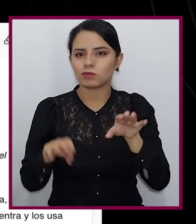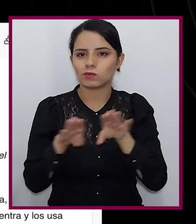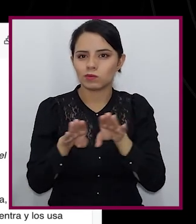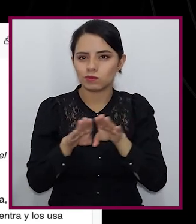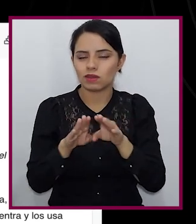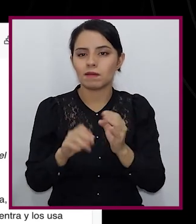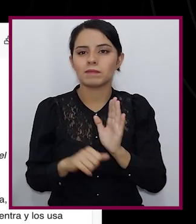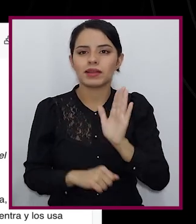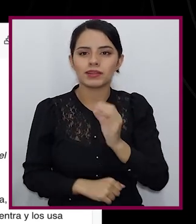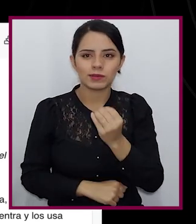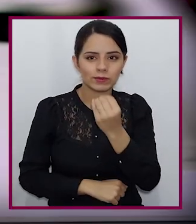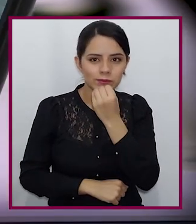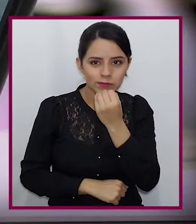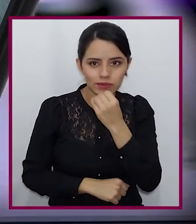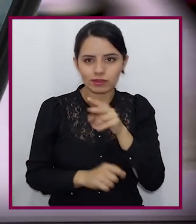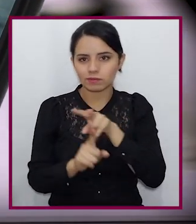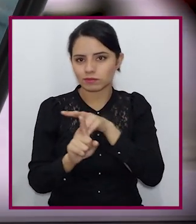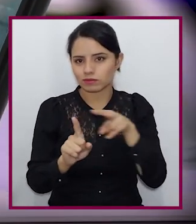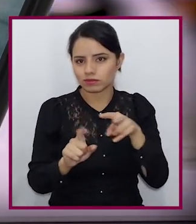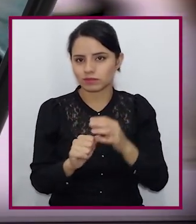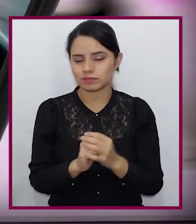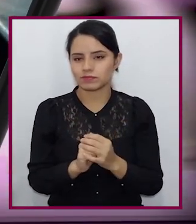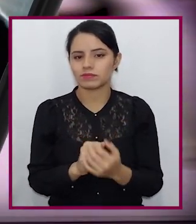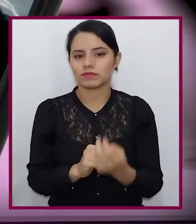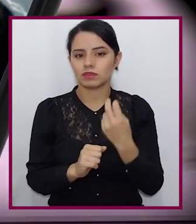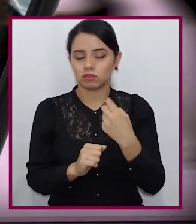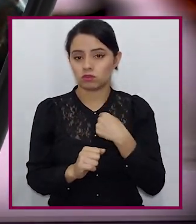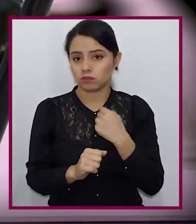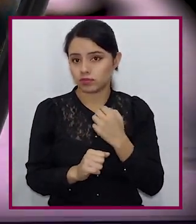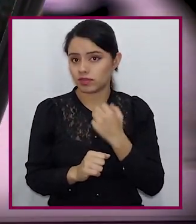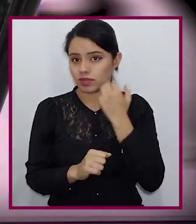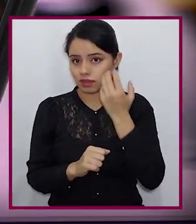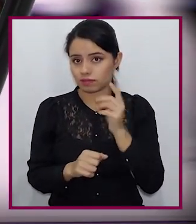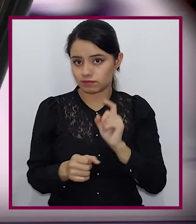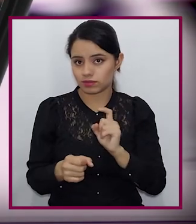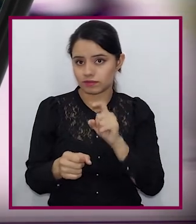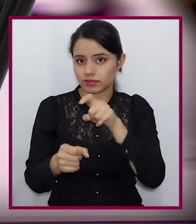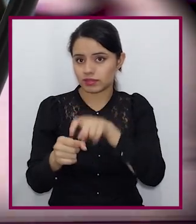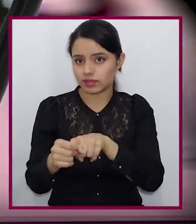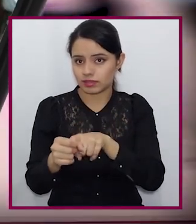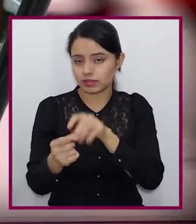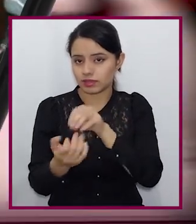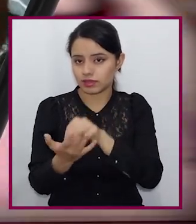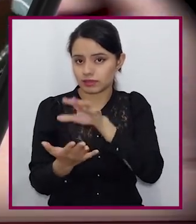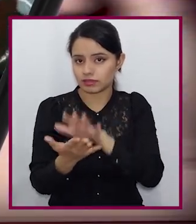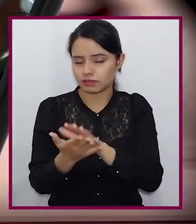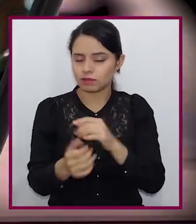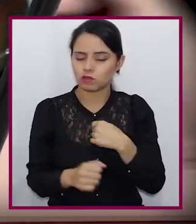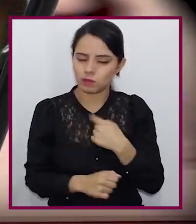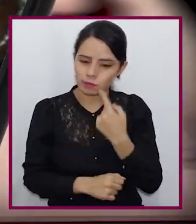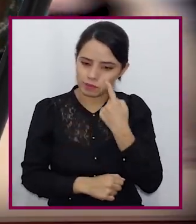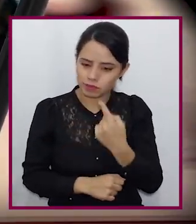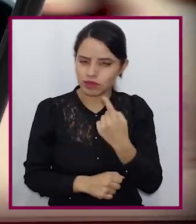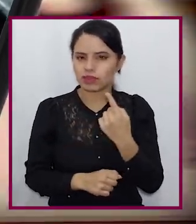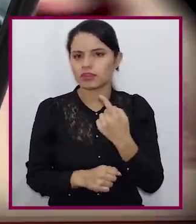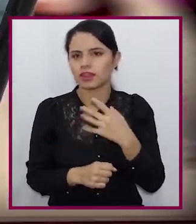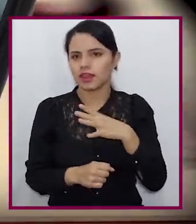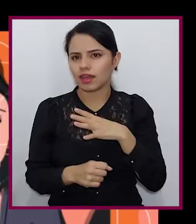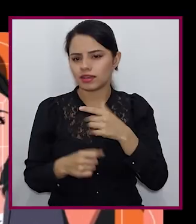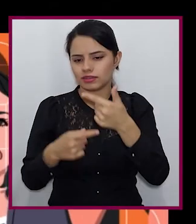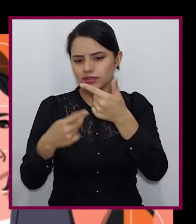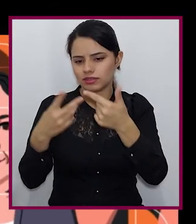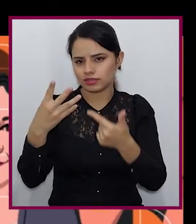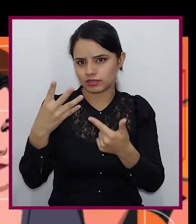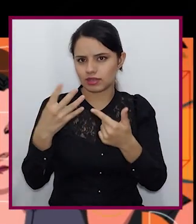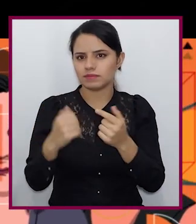la comida o de la cocina. Y entonces yo me quiero suscribir a este podcast. Yo navego la página web de Podcast Cultura